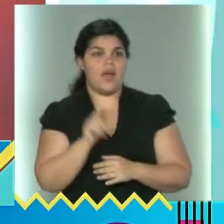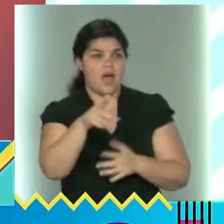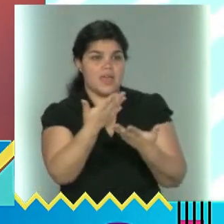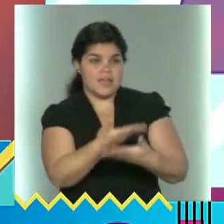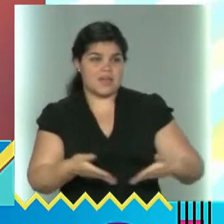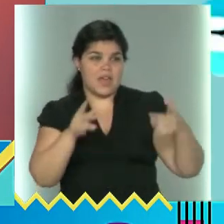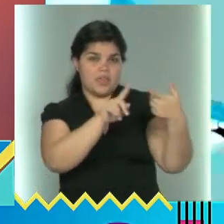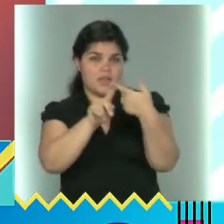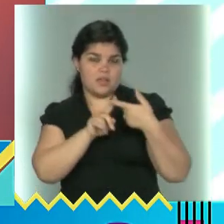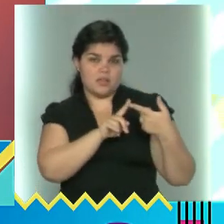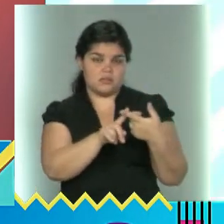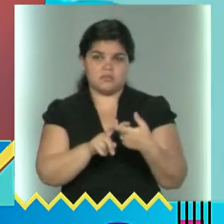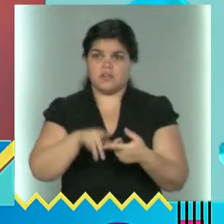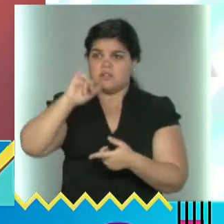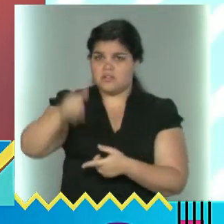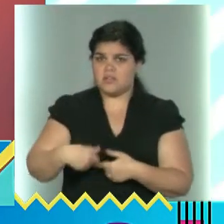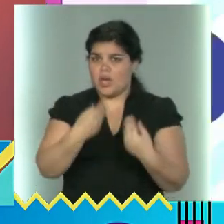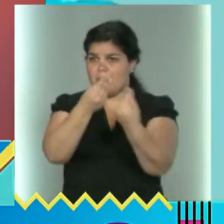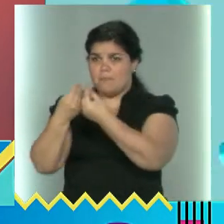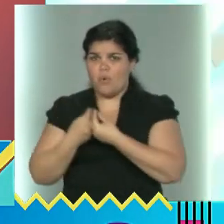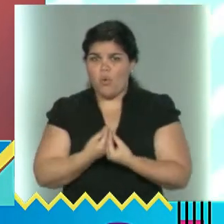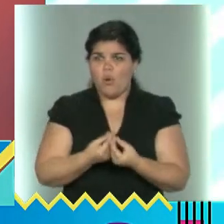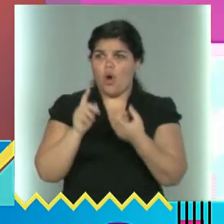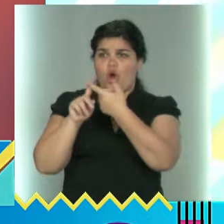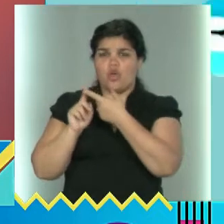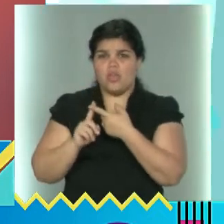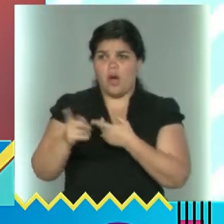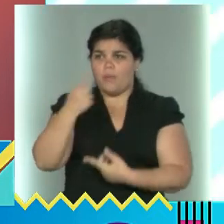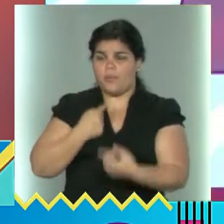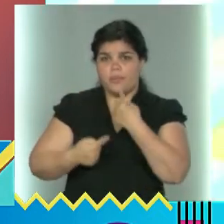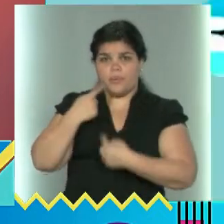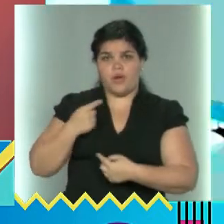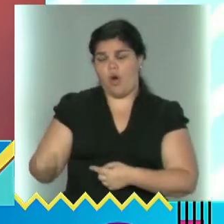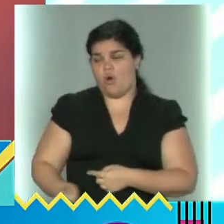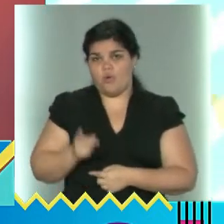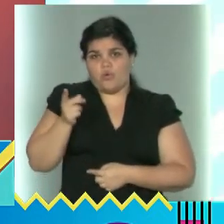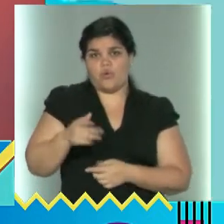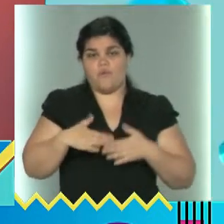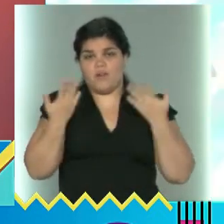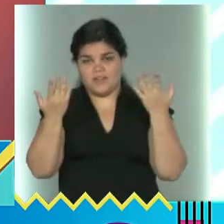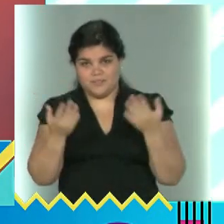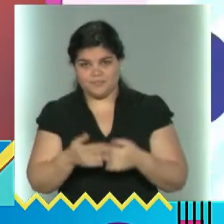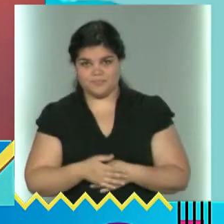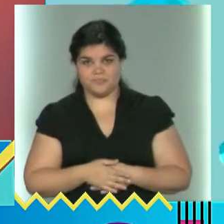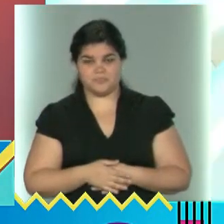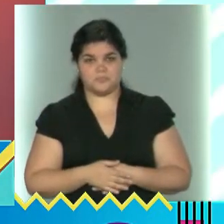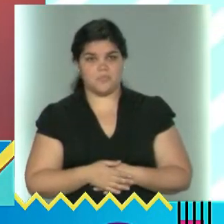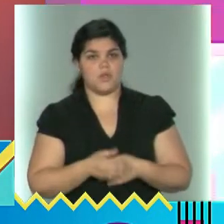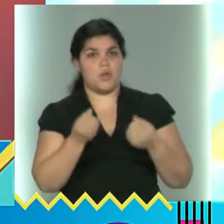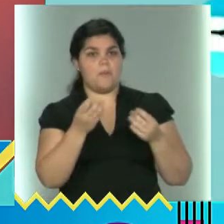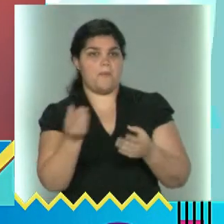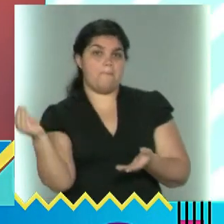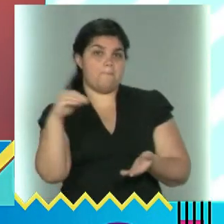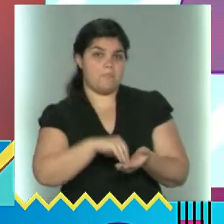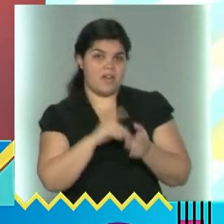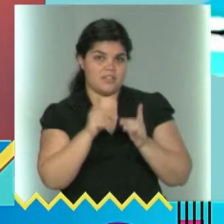redes. Montón de gente que se ha puesto en contacto y bueno, más que orgulloso y feliz, ¿no? Bien, para agregarlo a